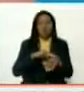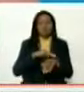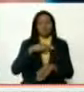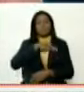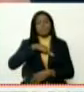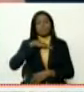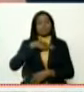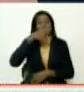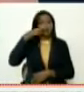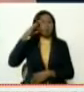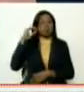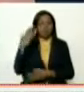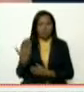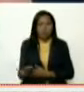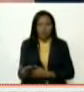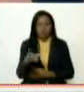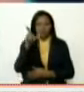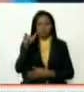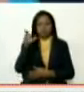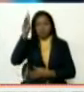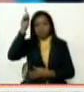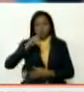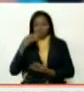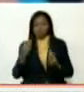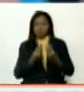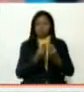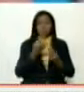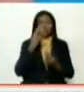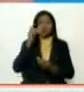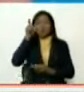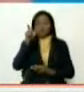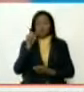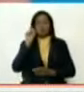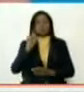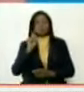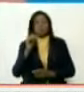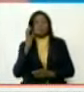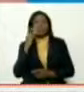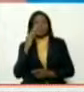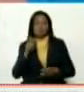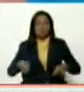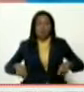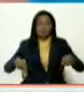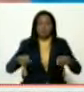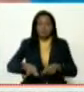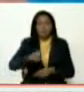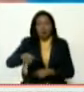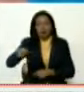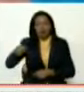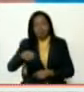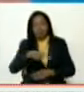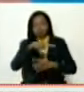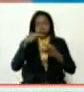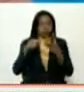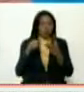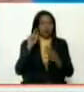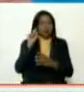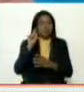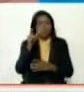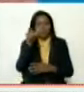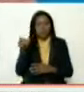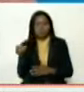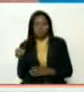con las personas con discapacidad. Entonces, si una persona necesita, por ejemplo, una andadera o un bastón de un punto, un bastón de cuatro puntos,